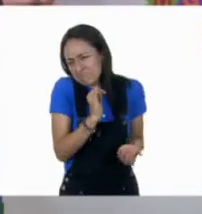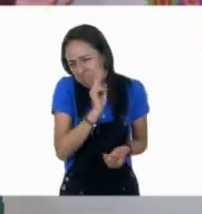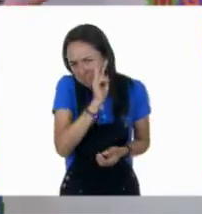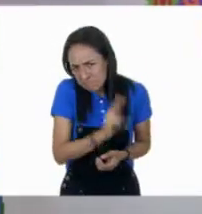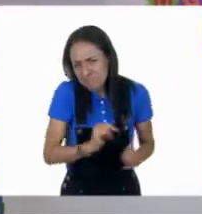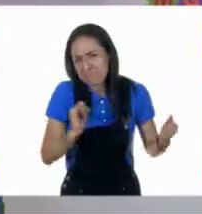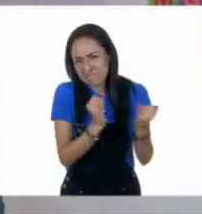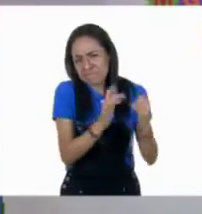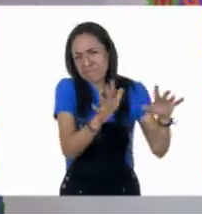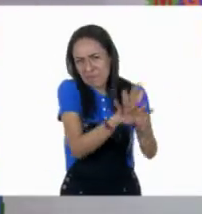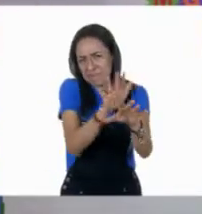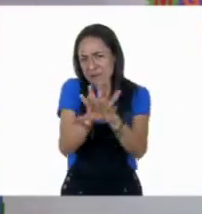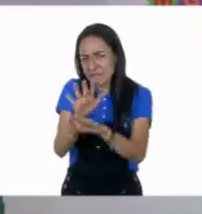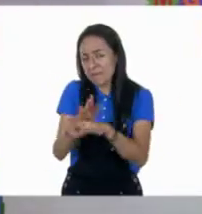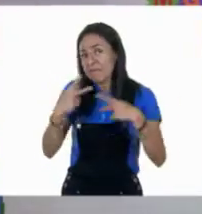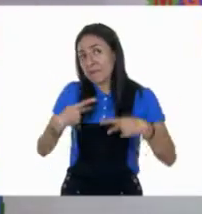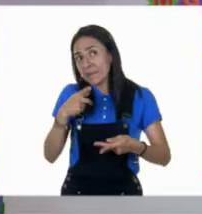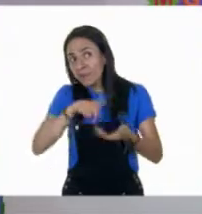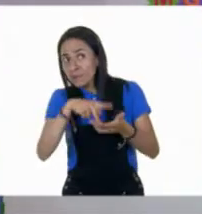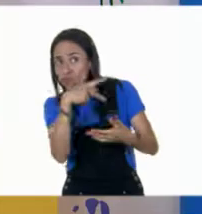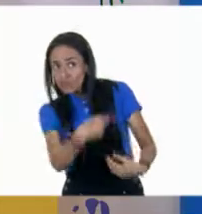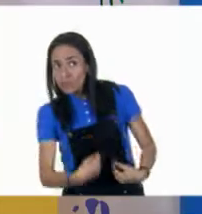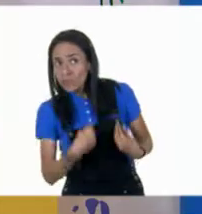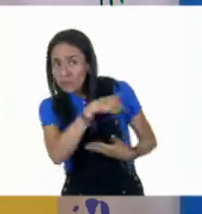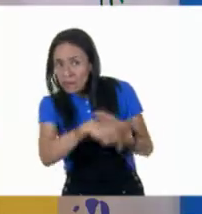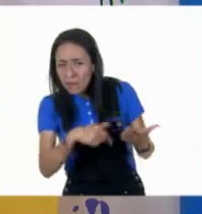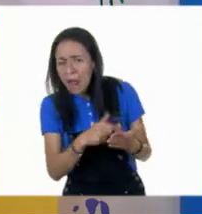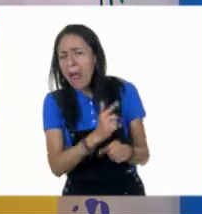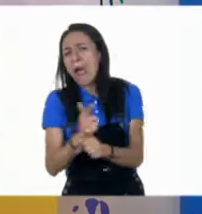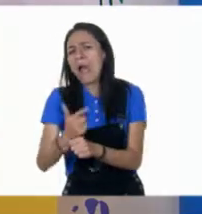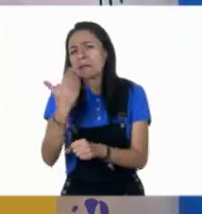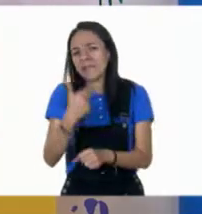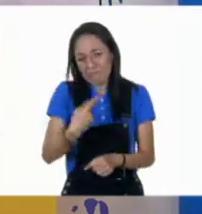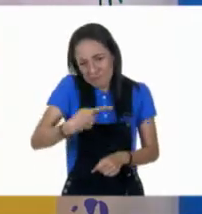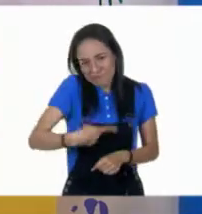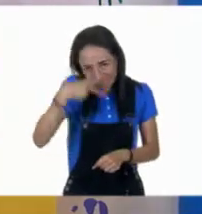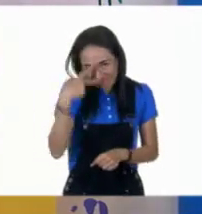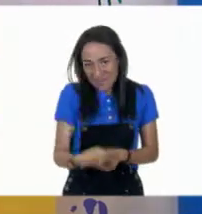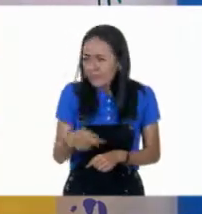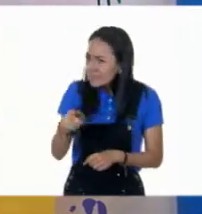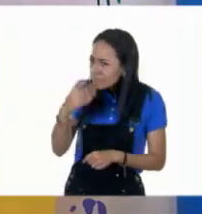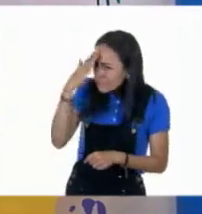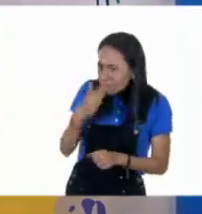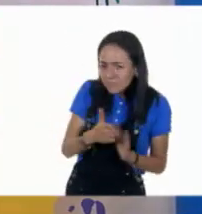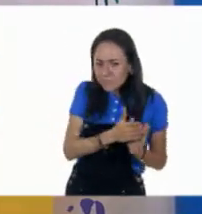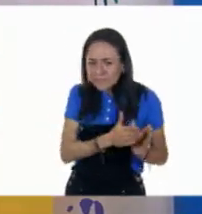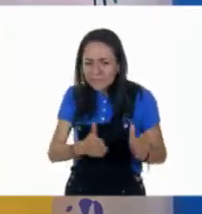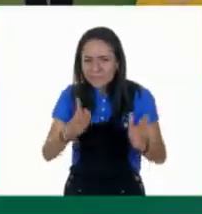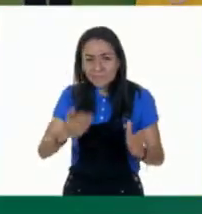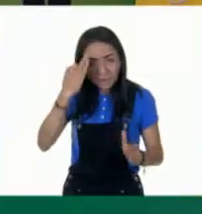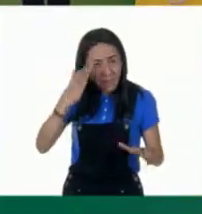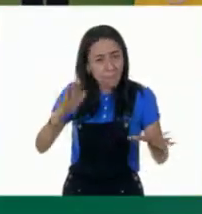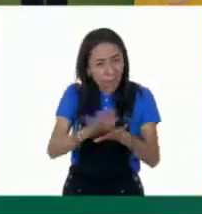observando todas las personas que viven allí. Claro. ¿Y sabes cada cuándo ocurren estos cambios?